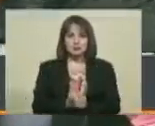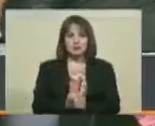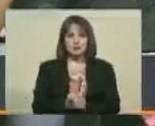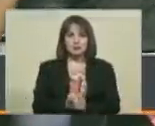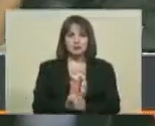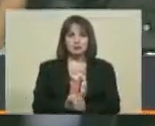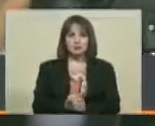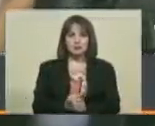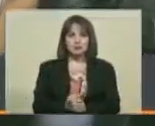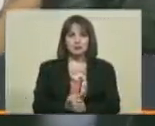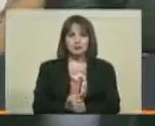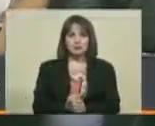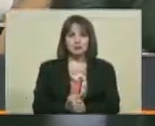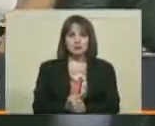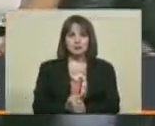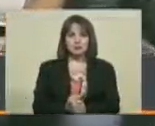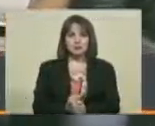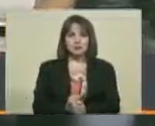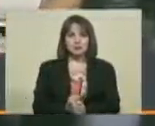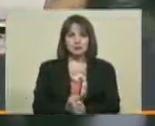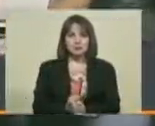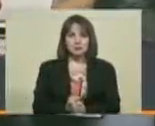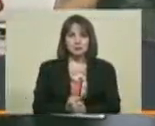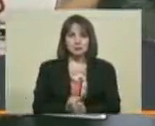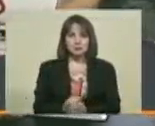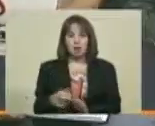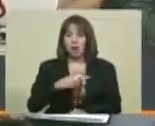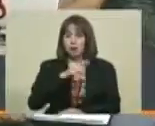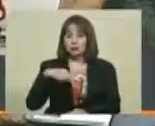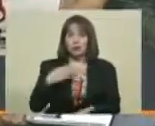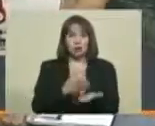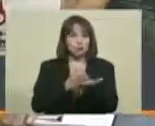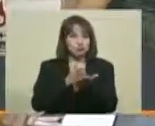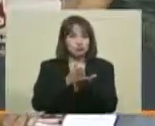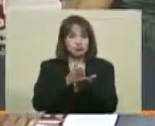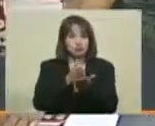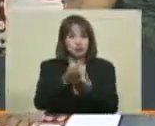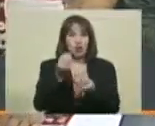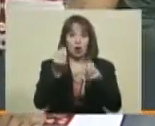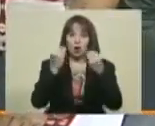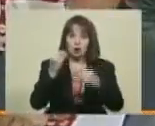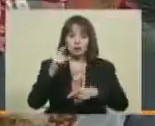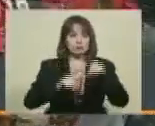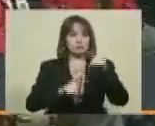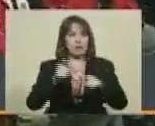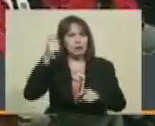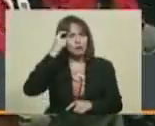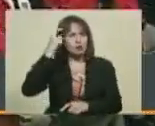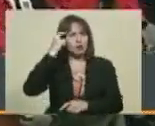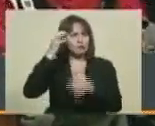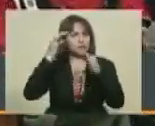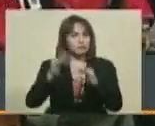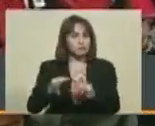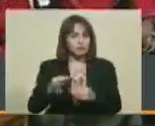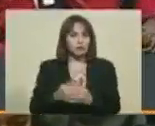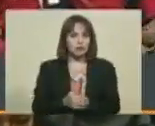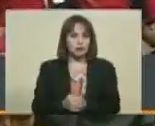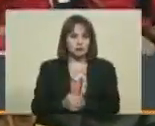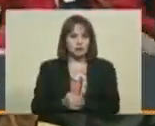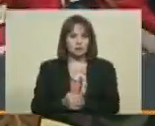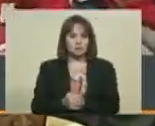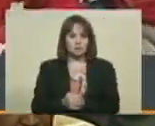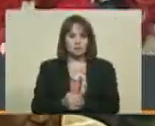convicción que vamos, y así lo decimos hoy 5 de junio y hay que anotar esta fecha, vamos a una